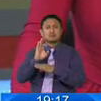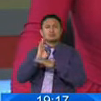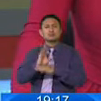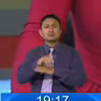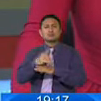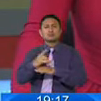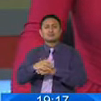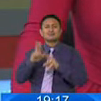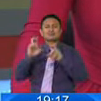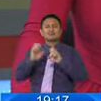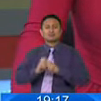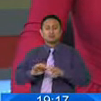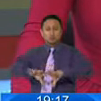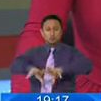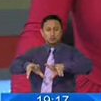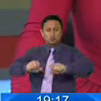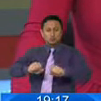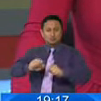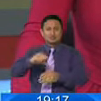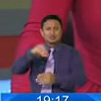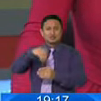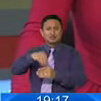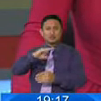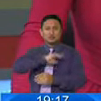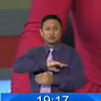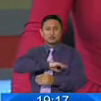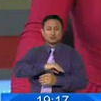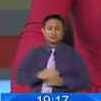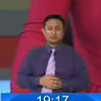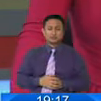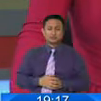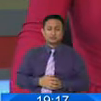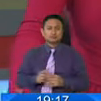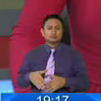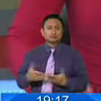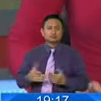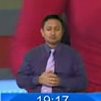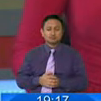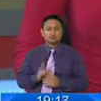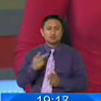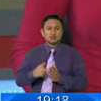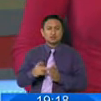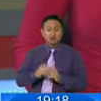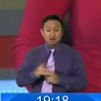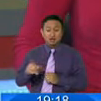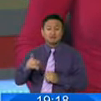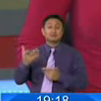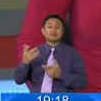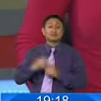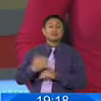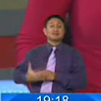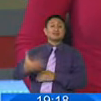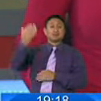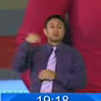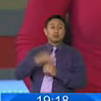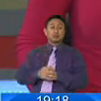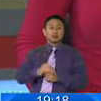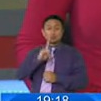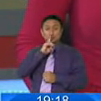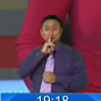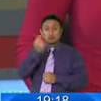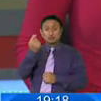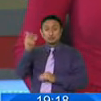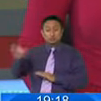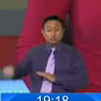sobre un presunto acto de corrupción al interior del Cabildo Capitalino. El hecho hace referencia a aparentes coimas para